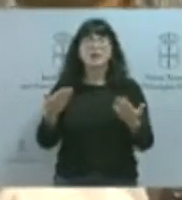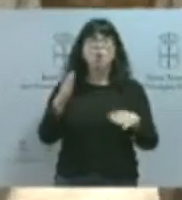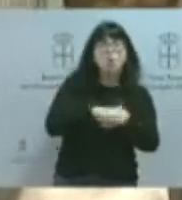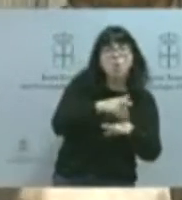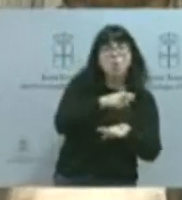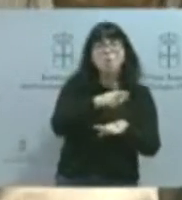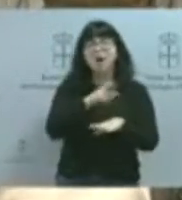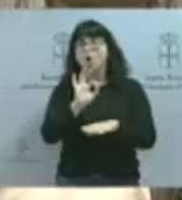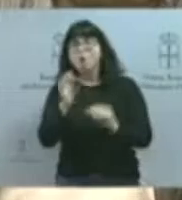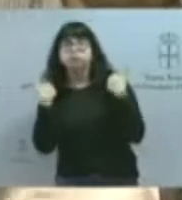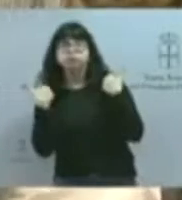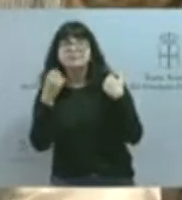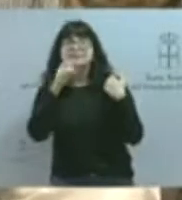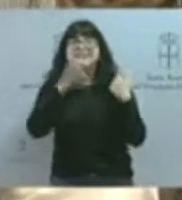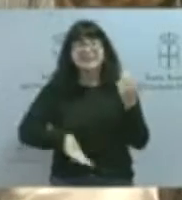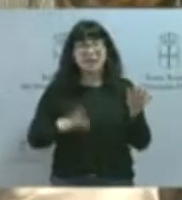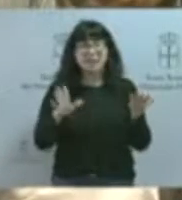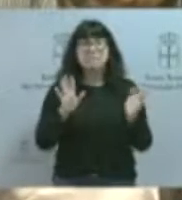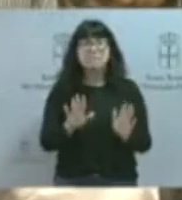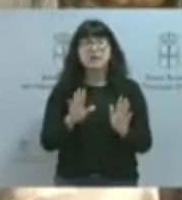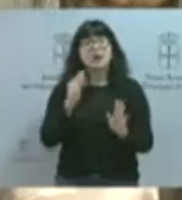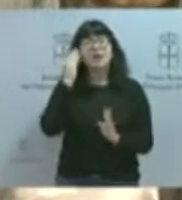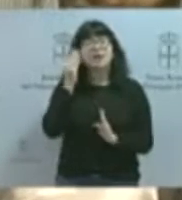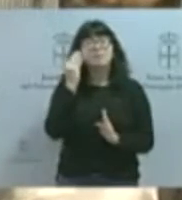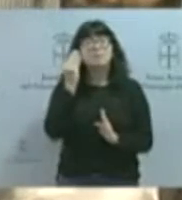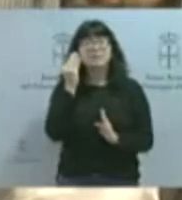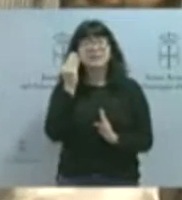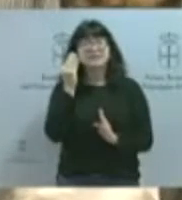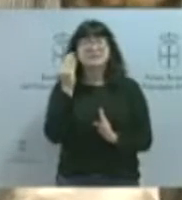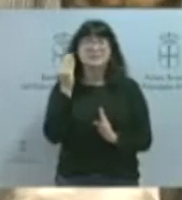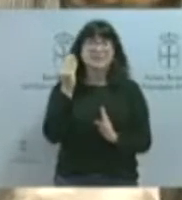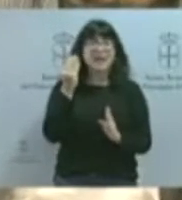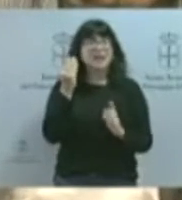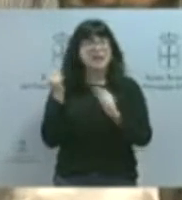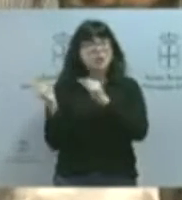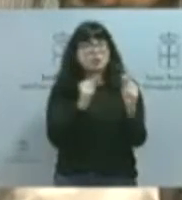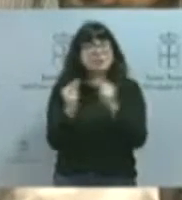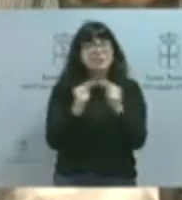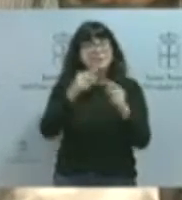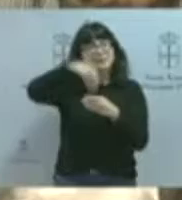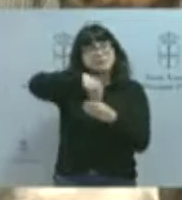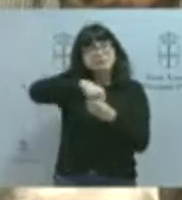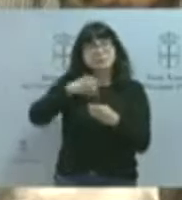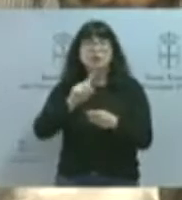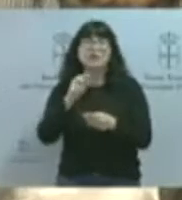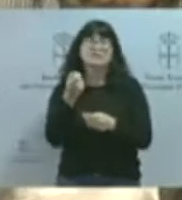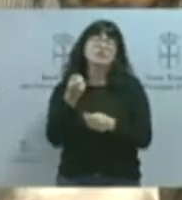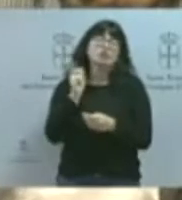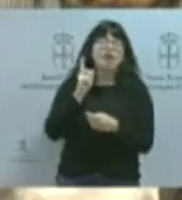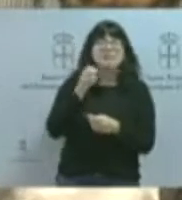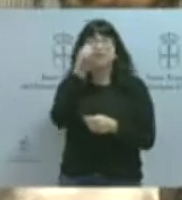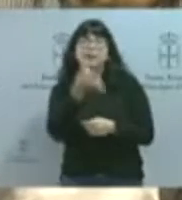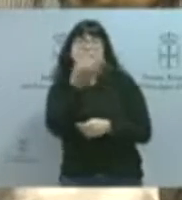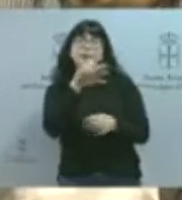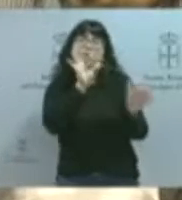cuenta cuestiones de estilo, retórica o estética. Hemos asistido a una degradación de la política que trata a la ciudadanía como si fuera